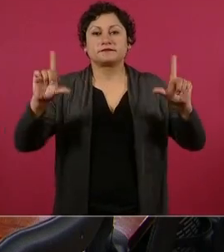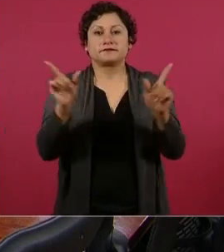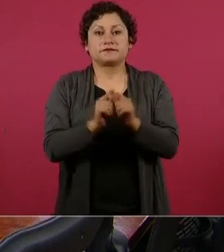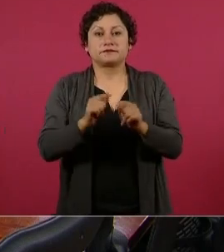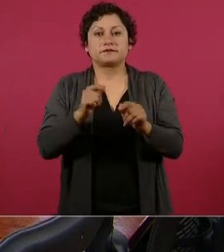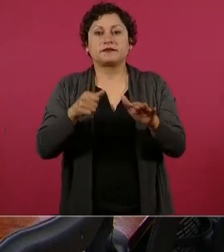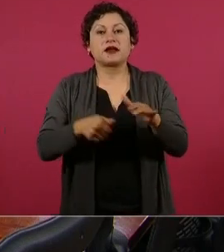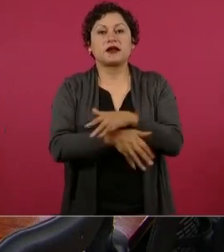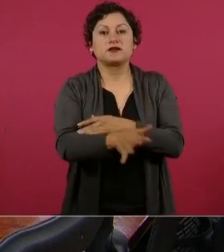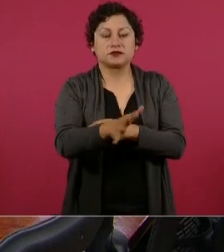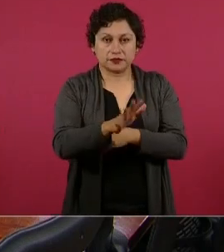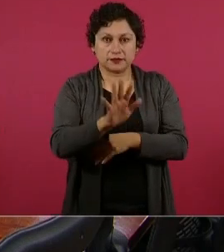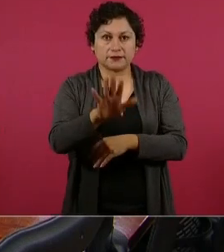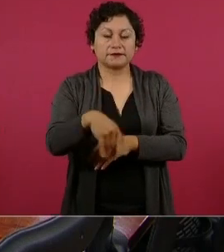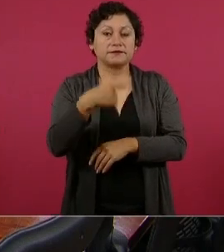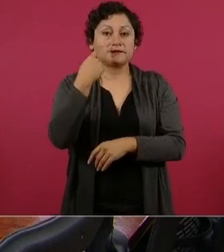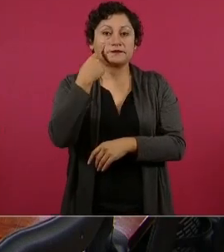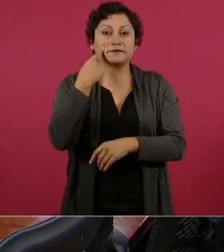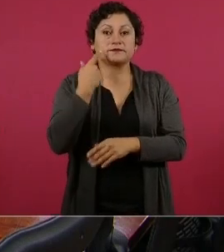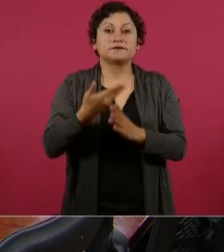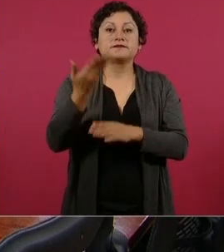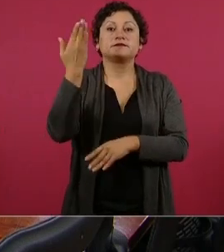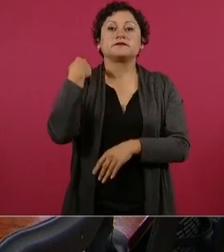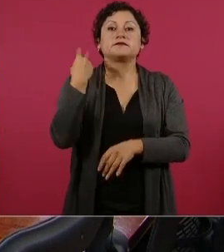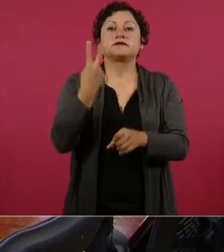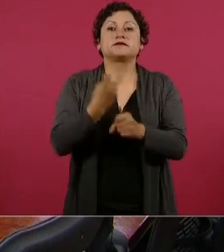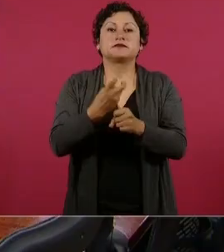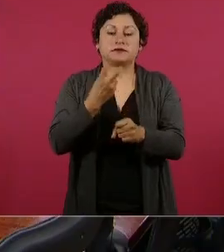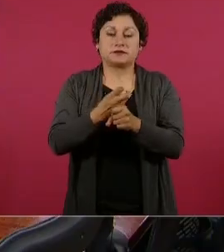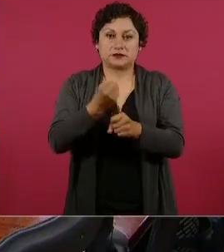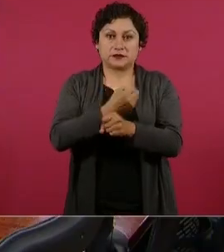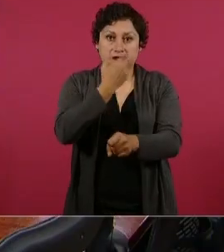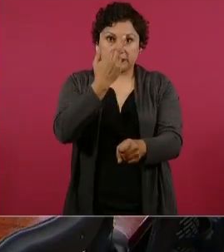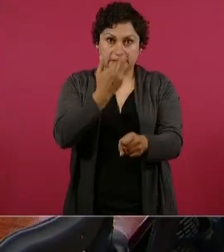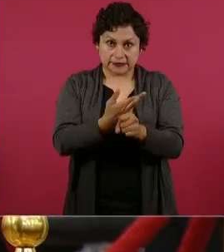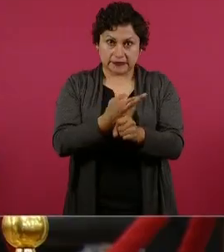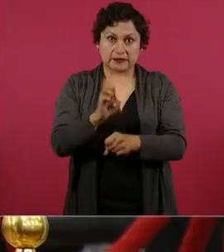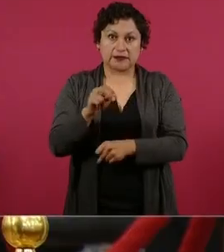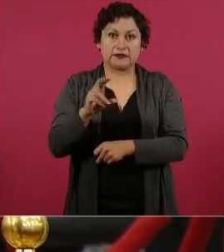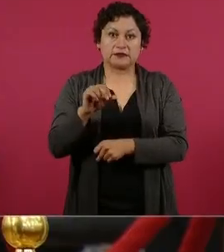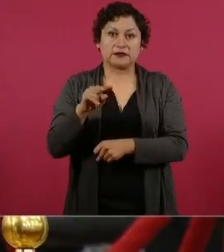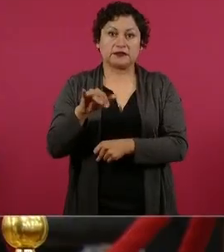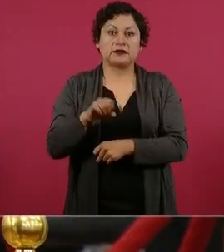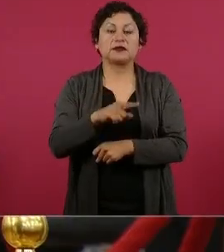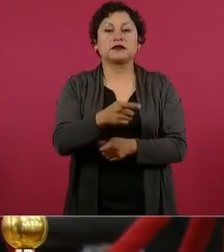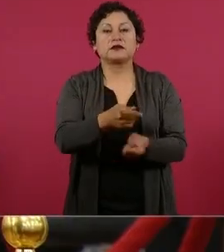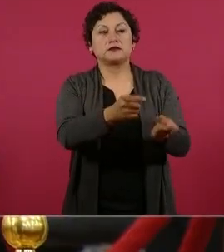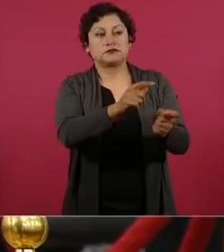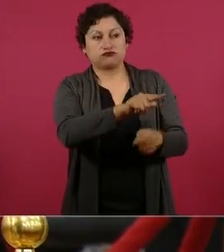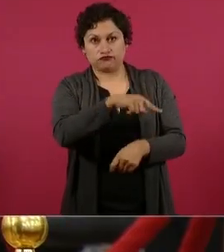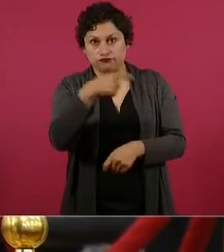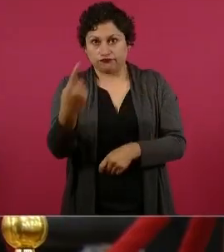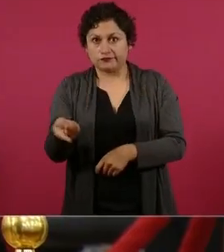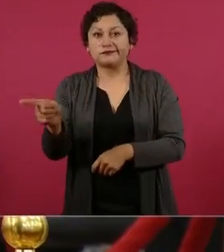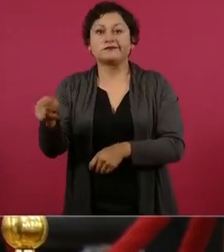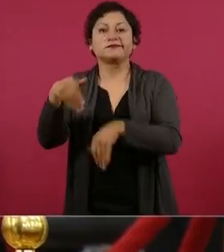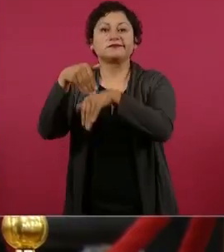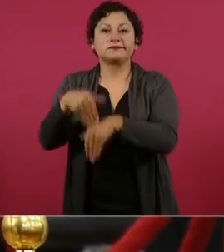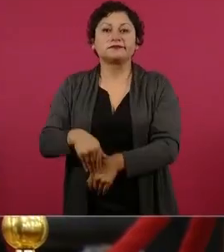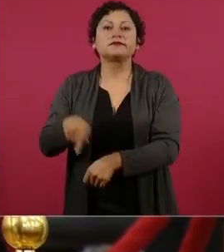el subsecretario Encinas, que encabezó la investigación del caso Ayotzinapa por instrucciones suyas, publicó un artículo